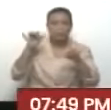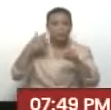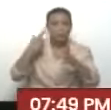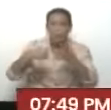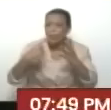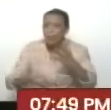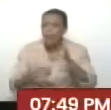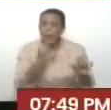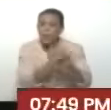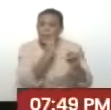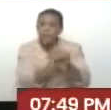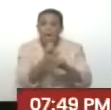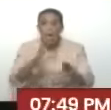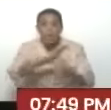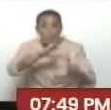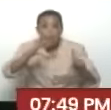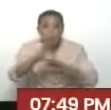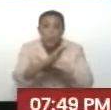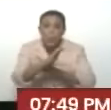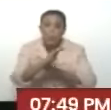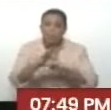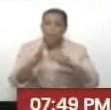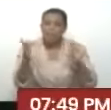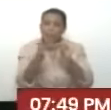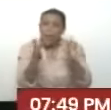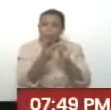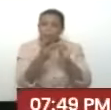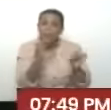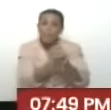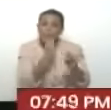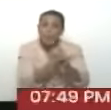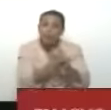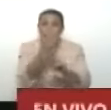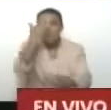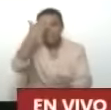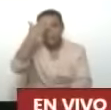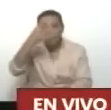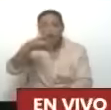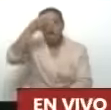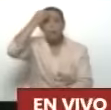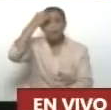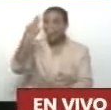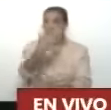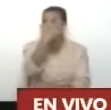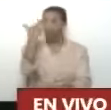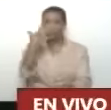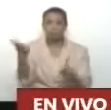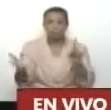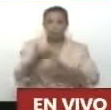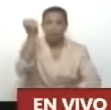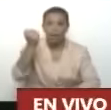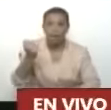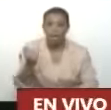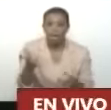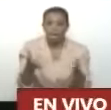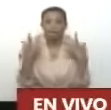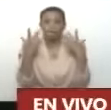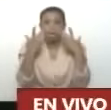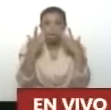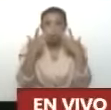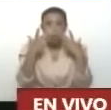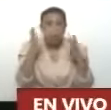cultura nueva sobre redes sociales y un pensamiento crítico, y nuestros niños y niñas no los atrapen